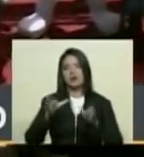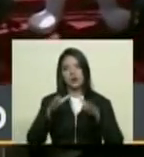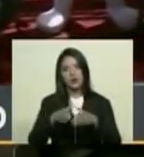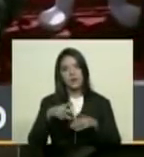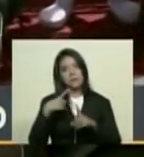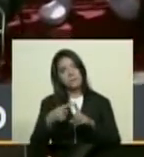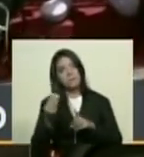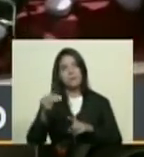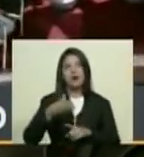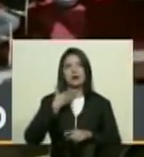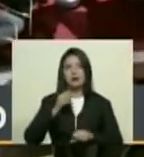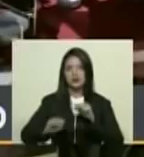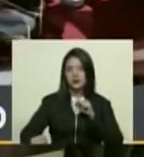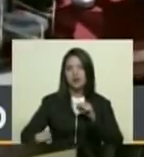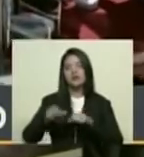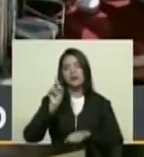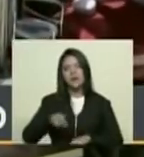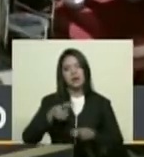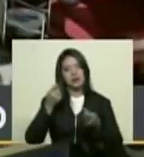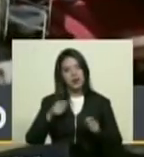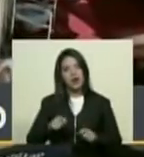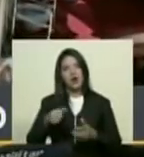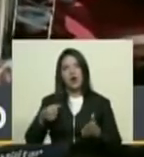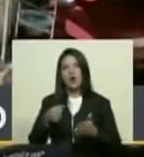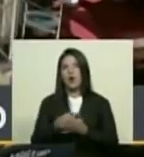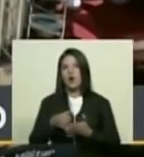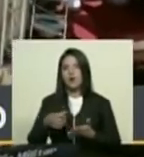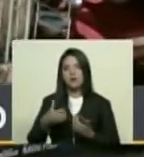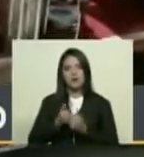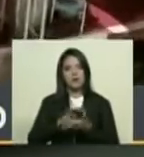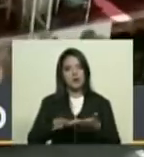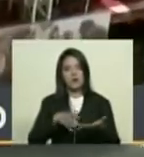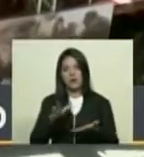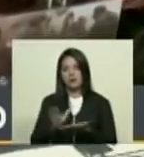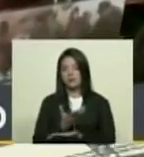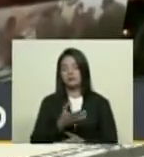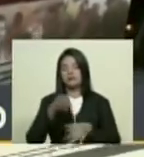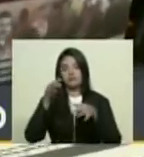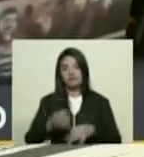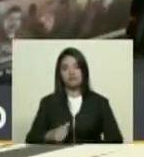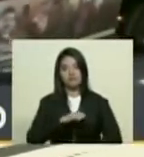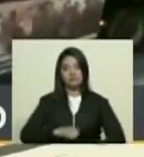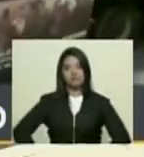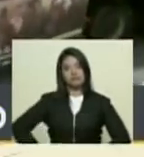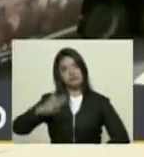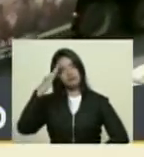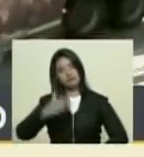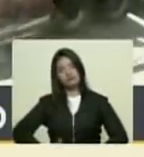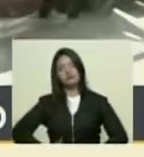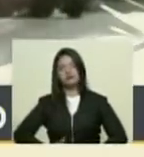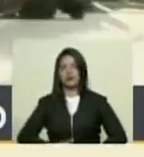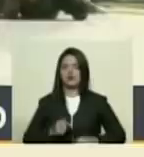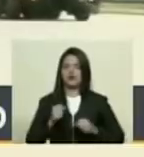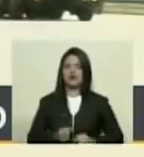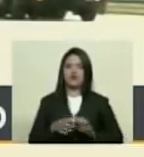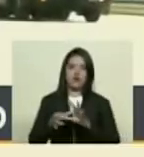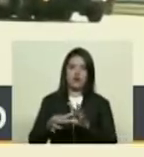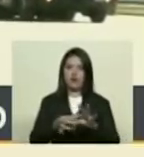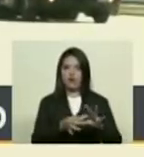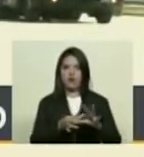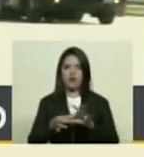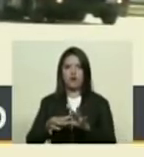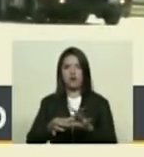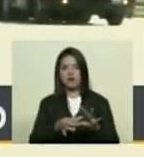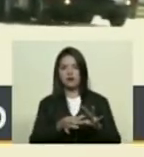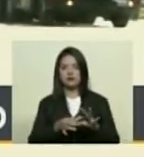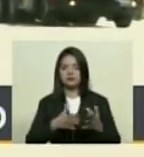Además, rechazaba los intentos de golpes de Estado. Afirmaba que la Fuerza Armada Nacional Bolivariana se encuentra más firme y más unida que